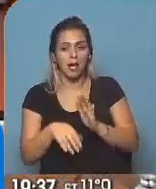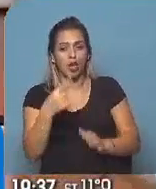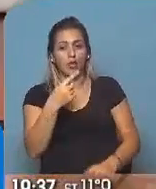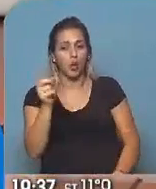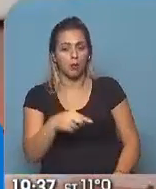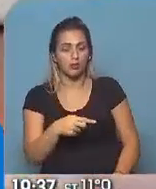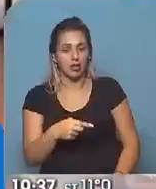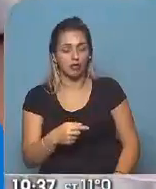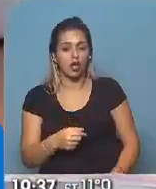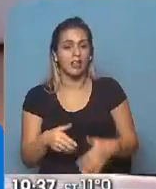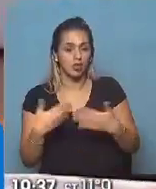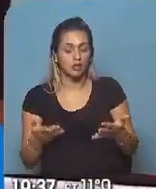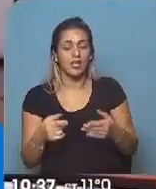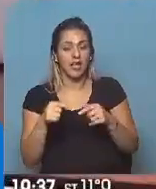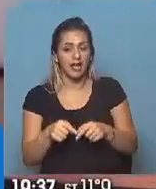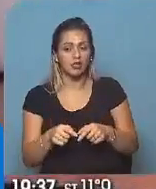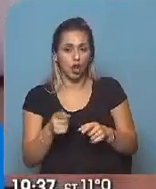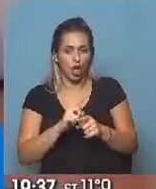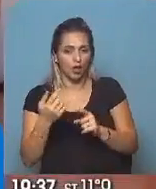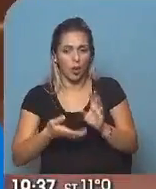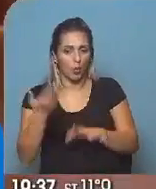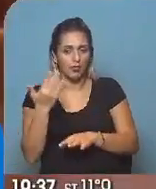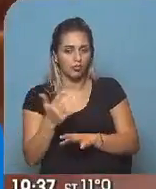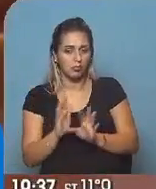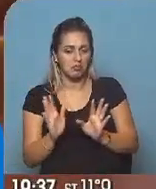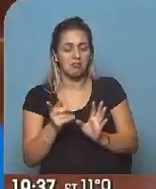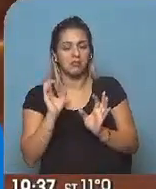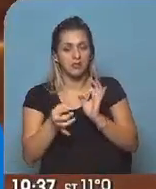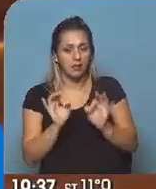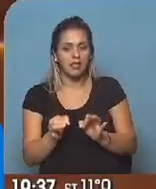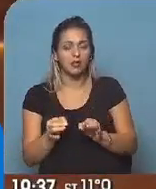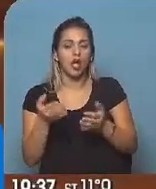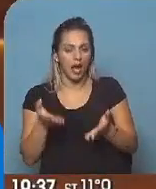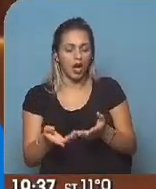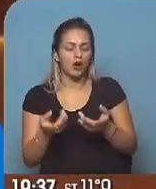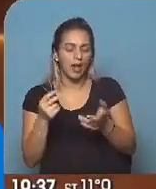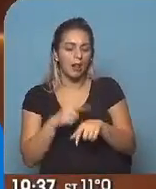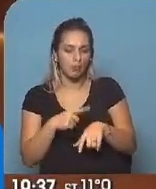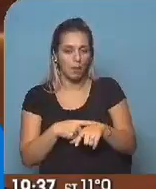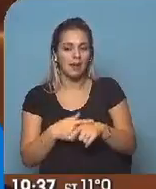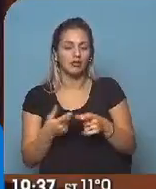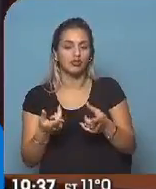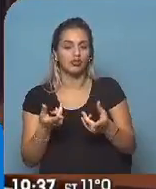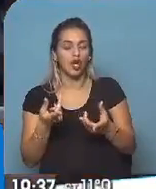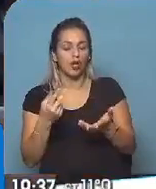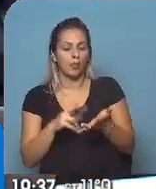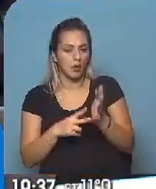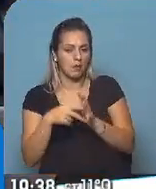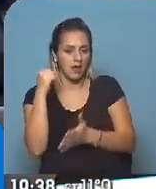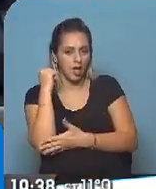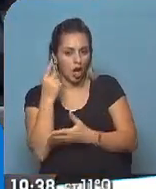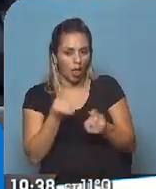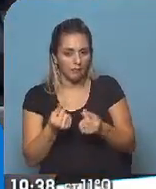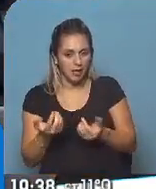y esto seguramente no se va a aumentar teniendo en cuenta la actual crisis financiera del país. Sin embargo, las